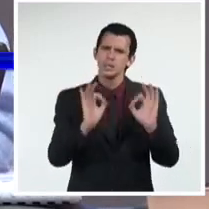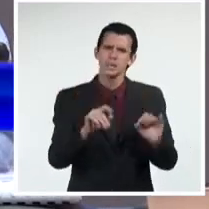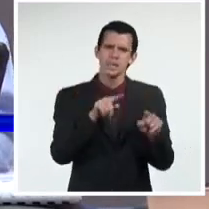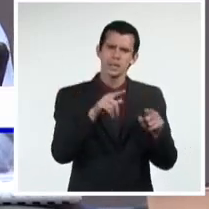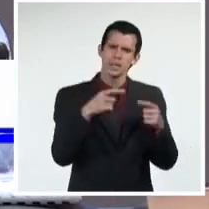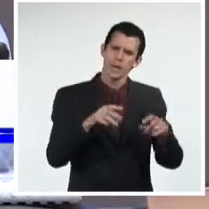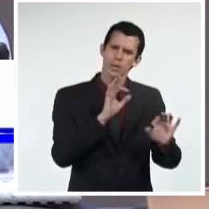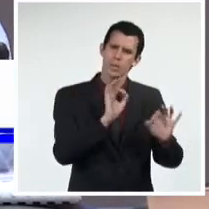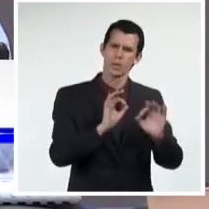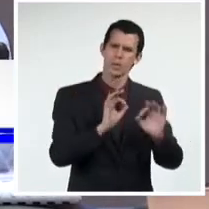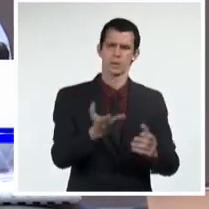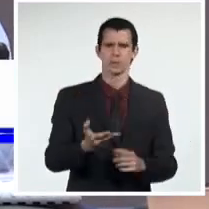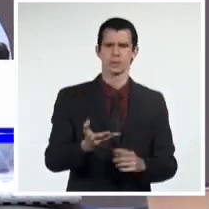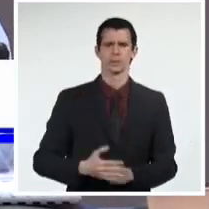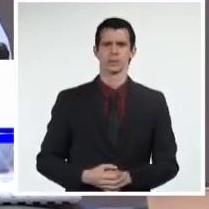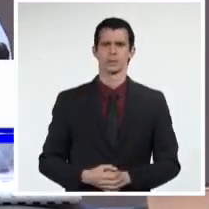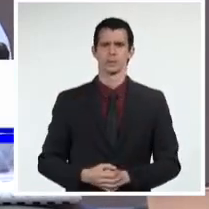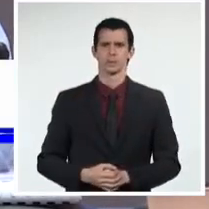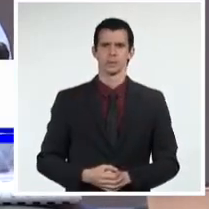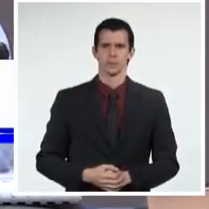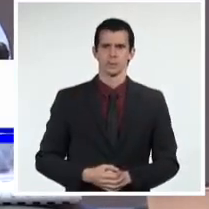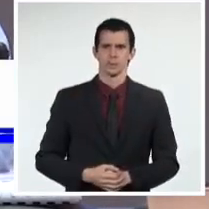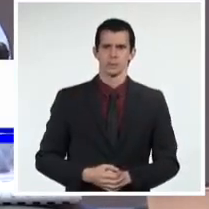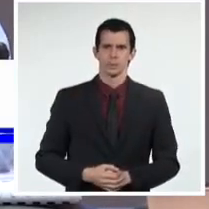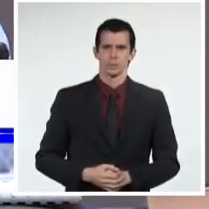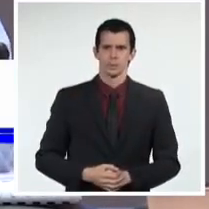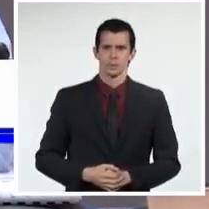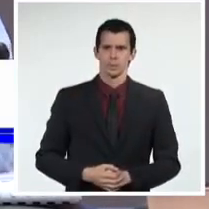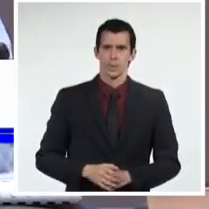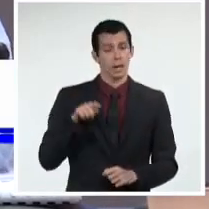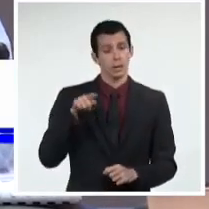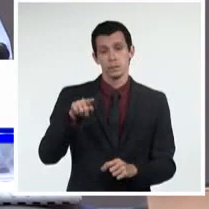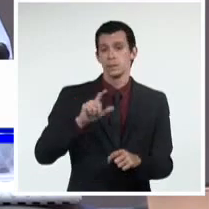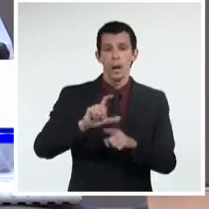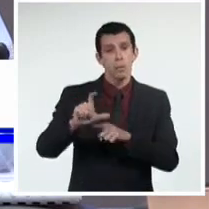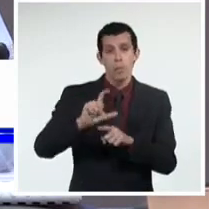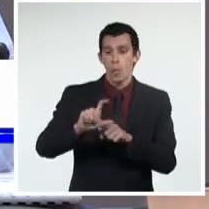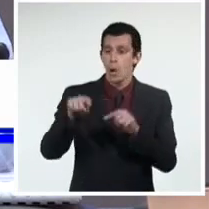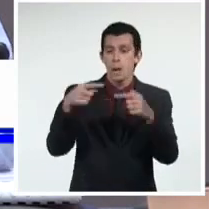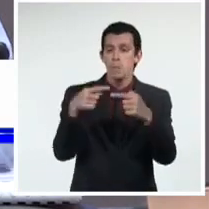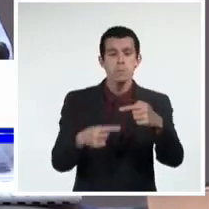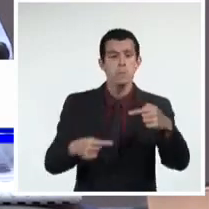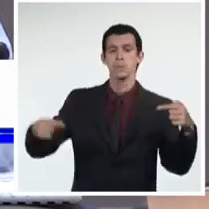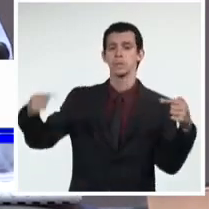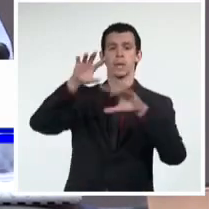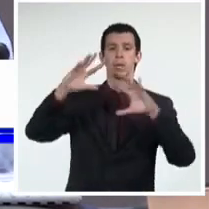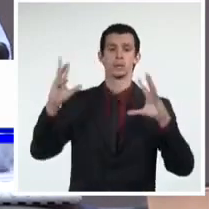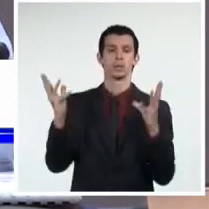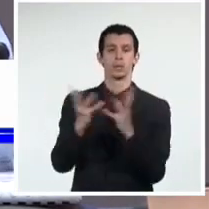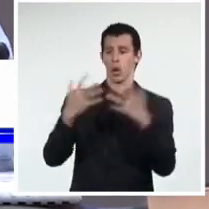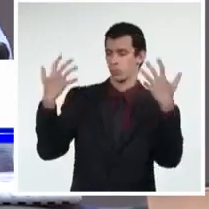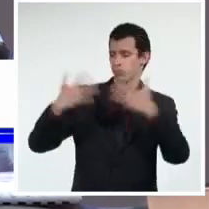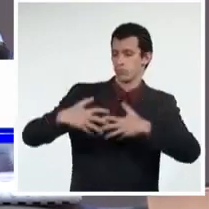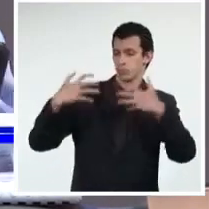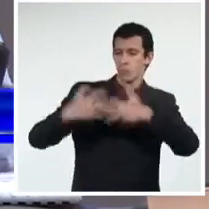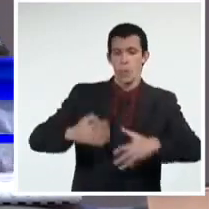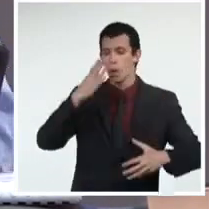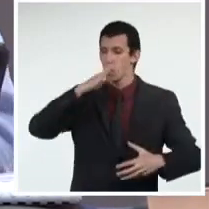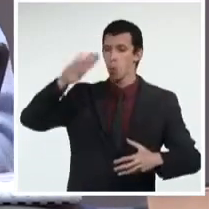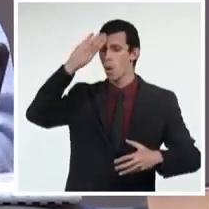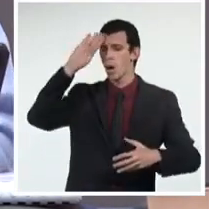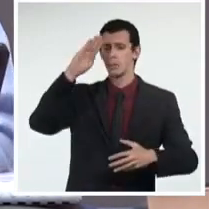desarrolla el sector primario de la economía cubana, que es todo lo que tiene que ver con las producciones que